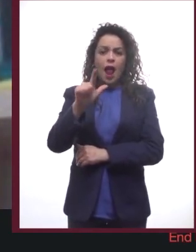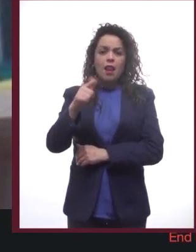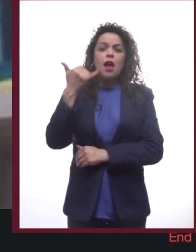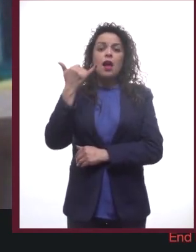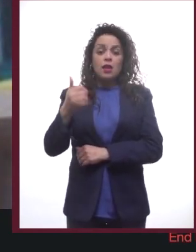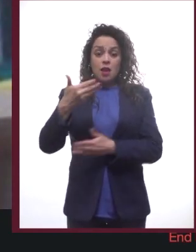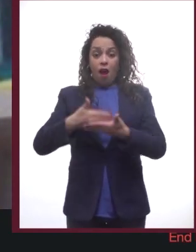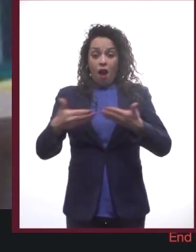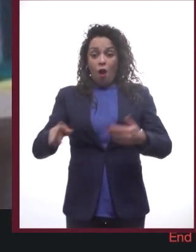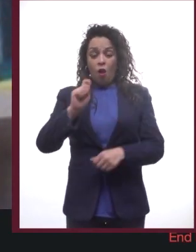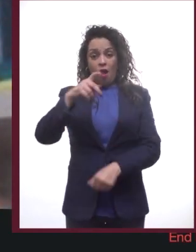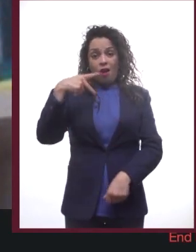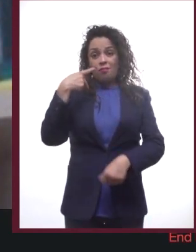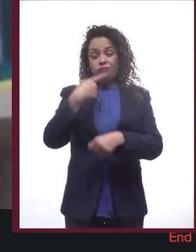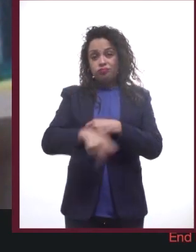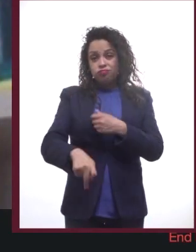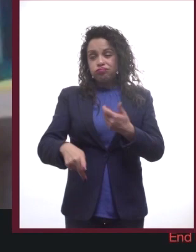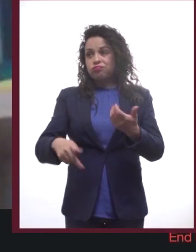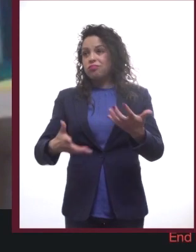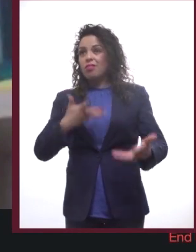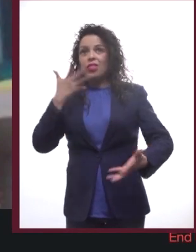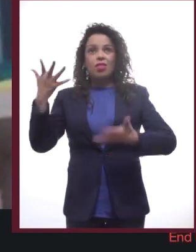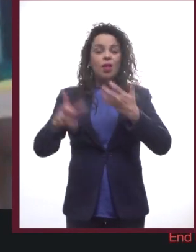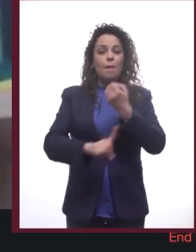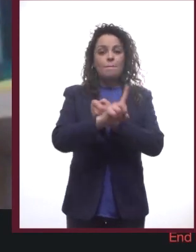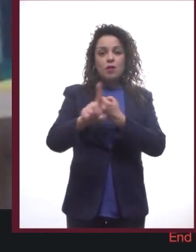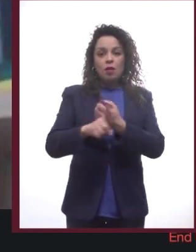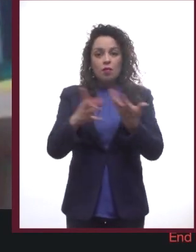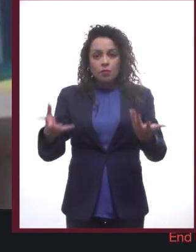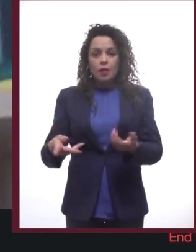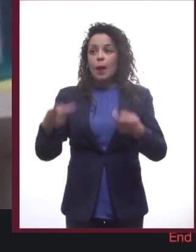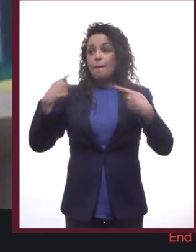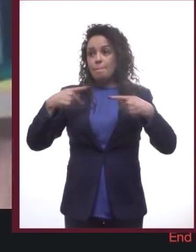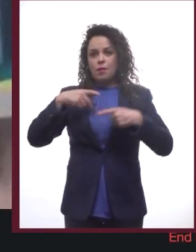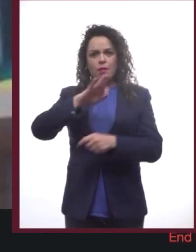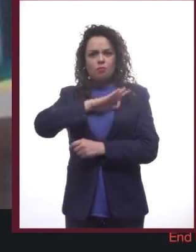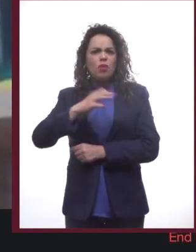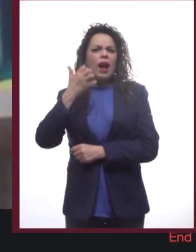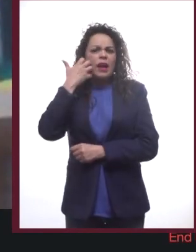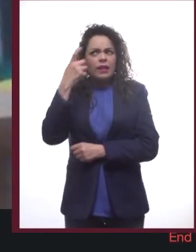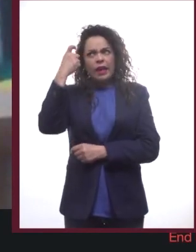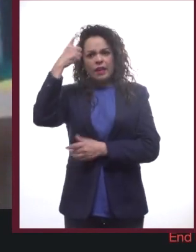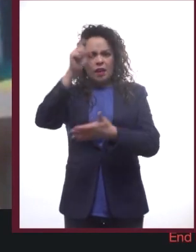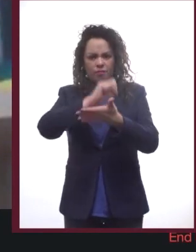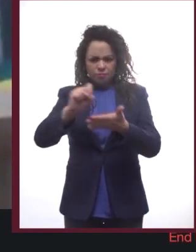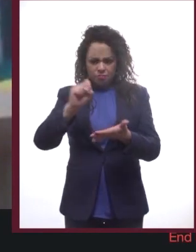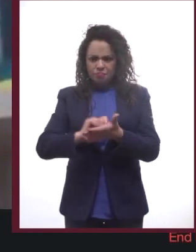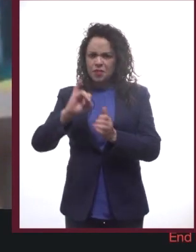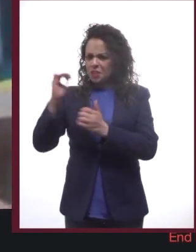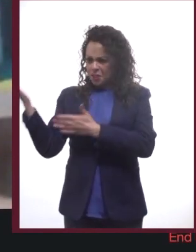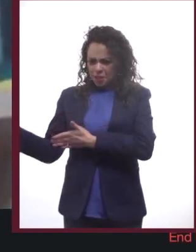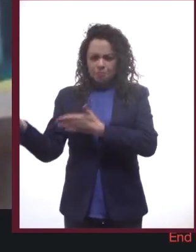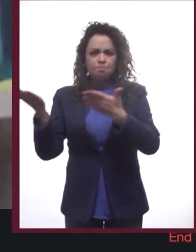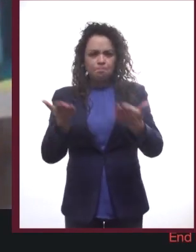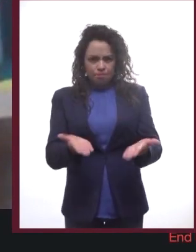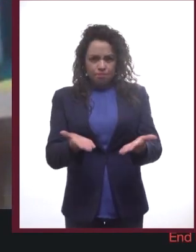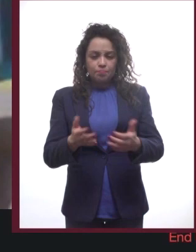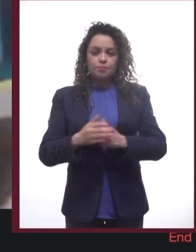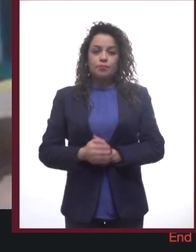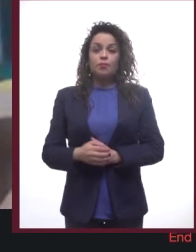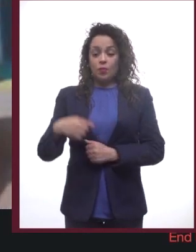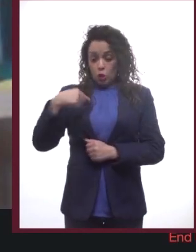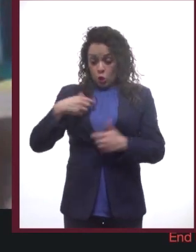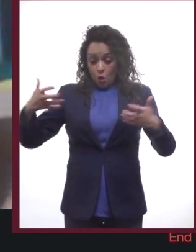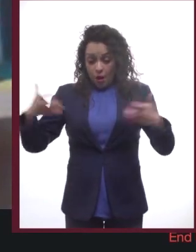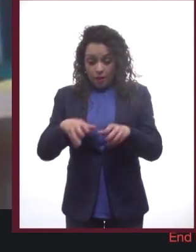de crisis pueden dar cabida a todo aquel que quiera escribir o toda aquella que quiera escribir. Y la autopublicación